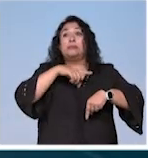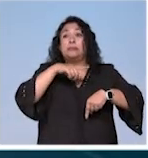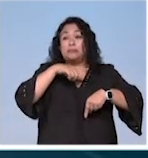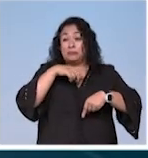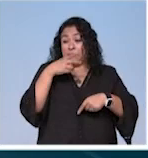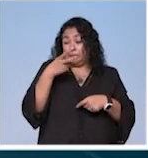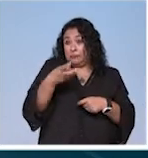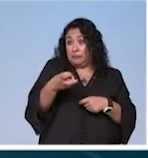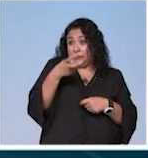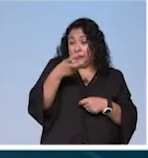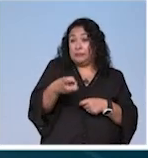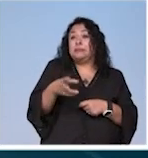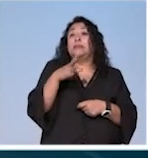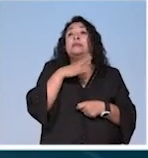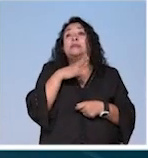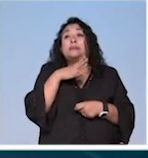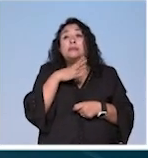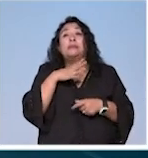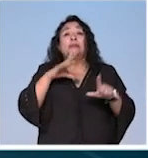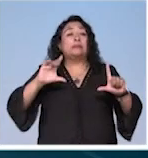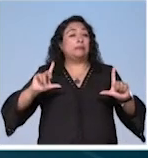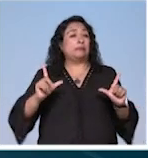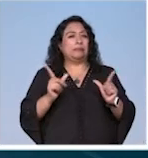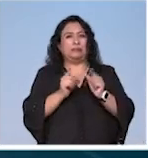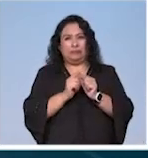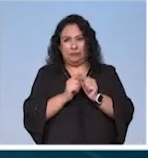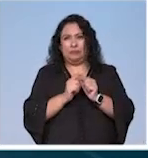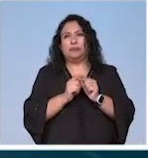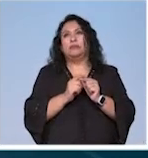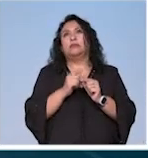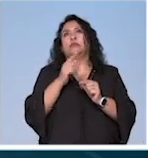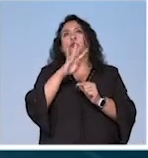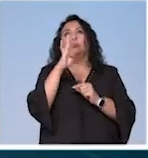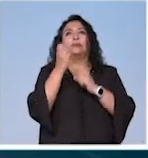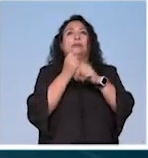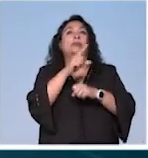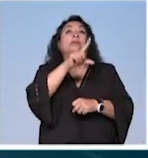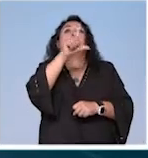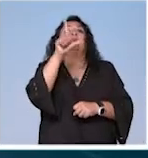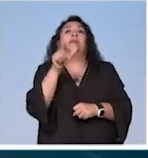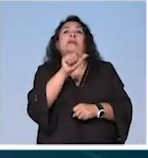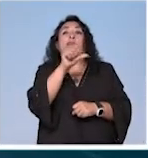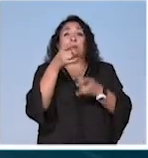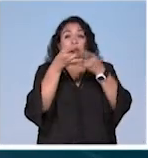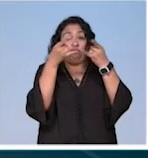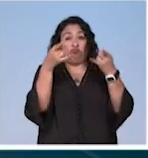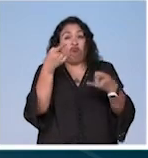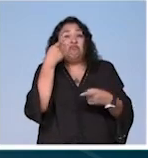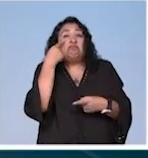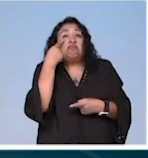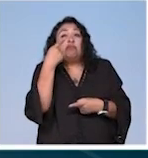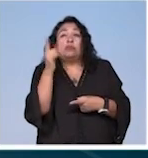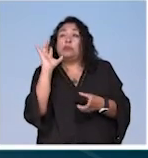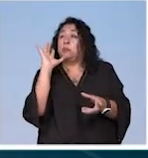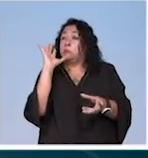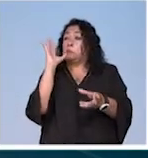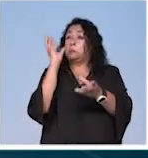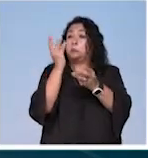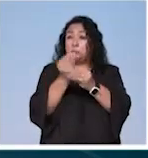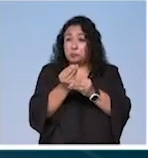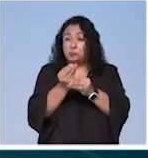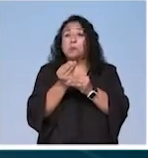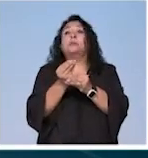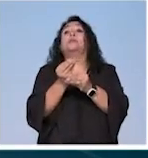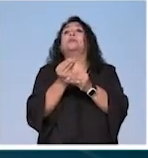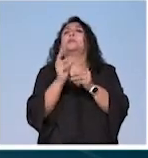cimiento, está la síntesis cuatro siglos después de una historia que la vemos en retrospectiva,